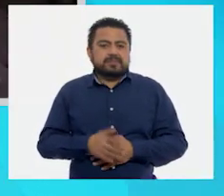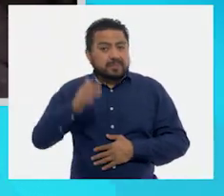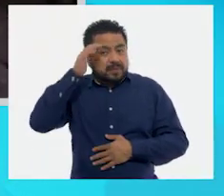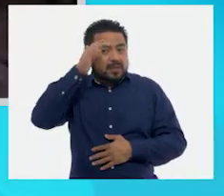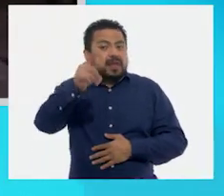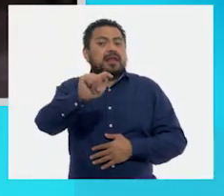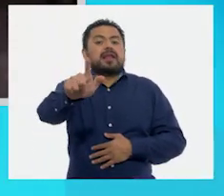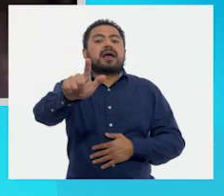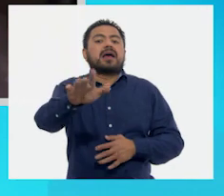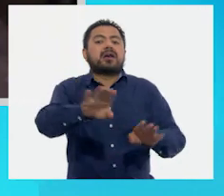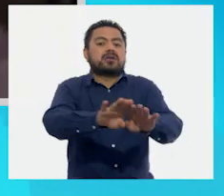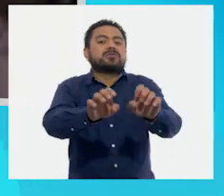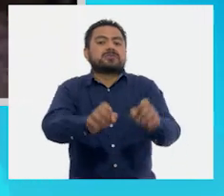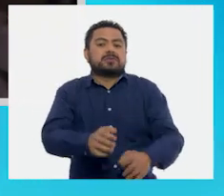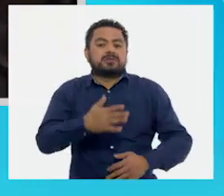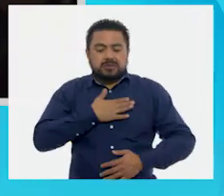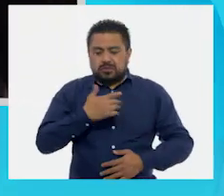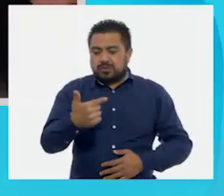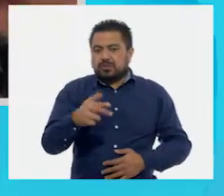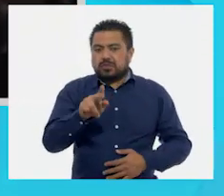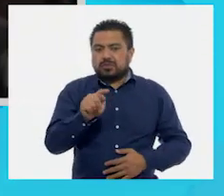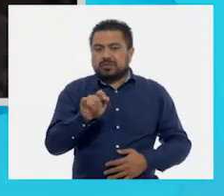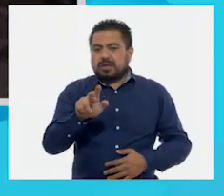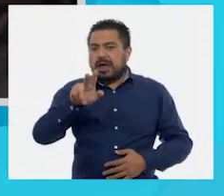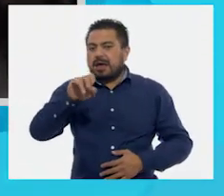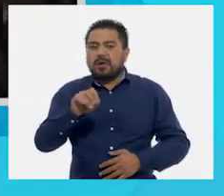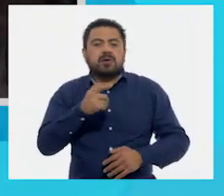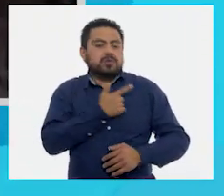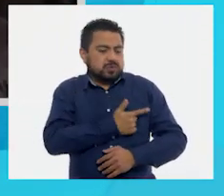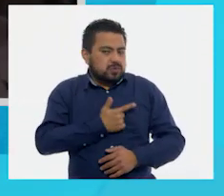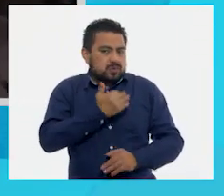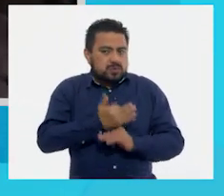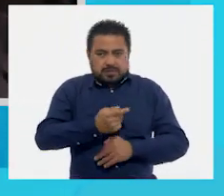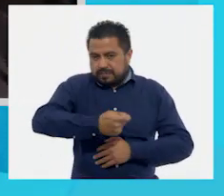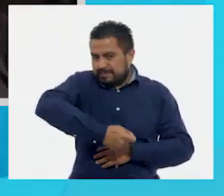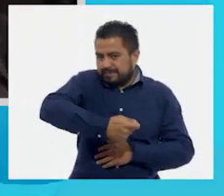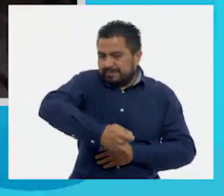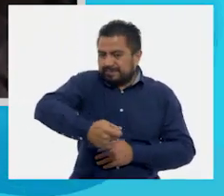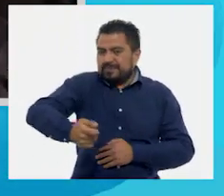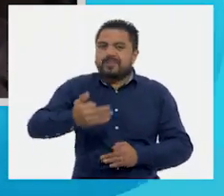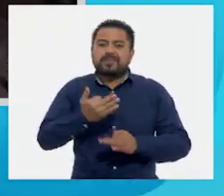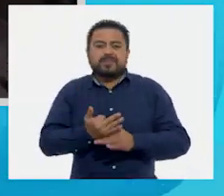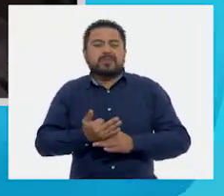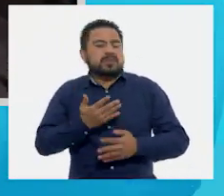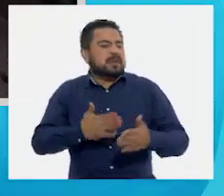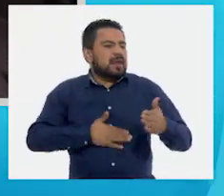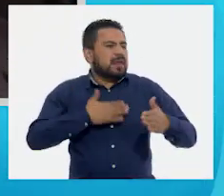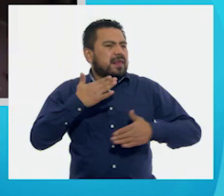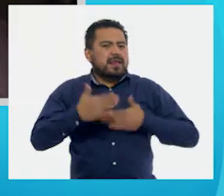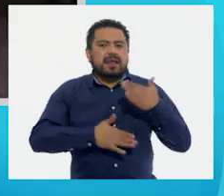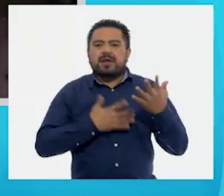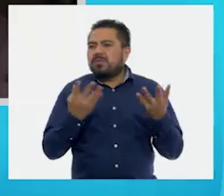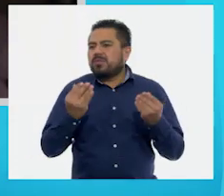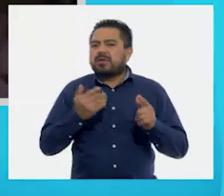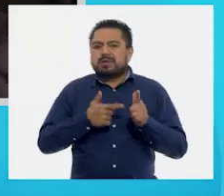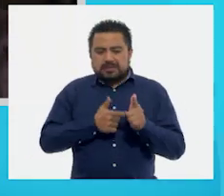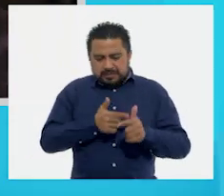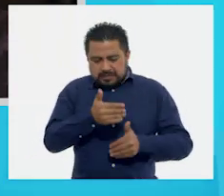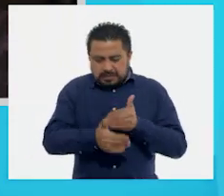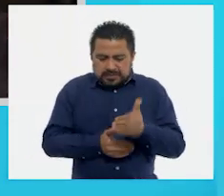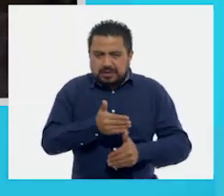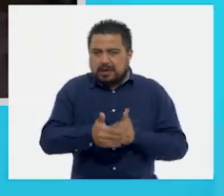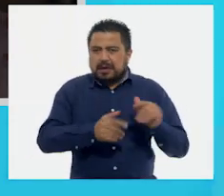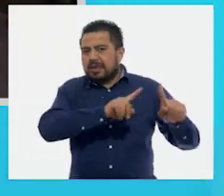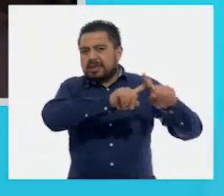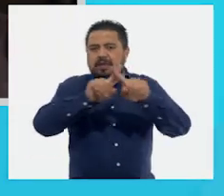Hola, ¿qué tal? ¿Cómo están? Yo soy Gustavo Medellín y tengo mucho gusto de poder saludarlos. Hoy nos vamos a divertir mucho siguiendo secuencias